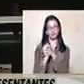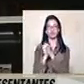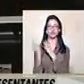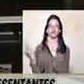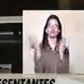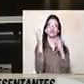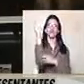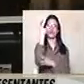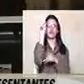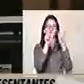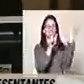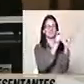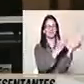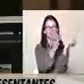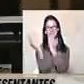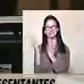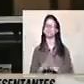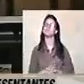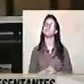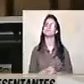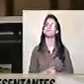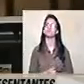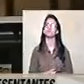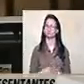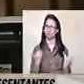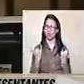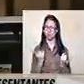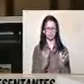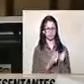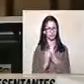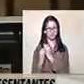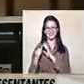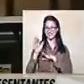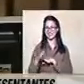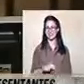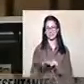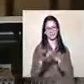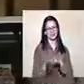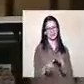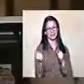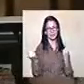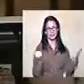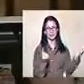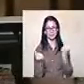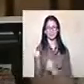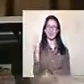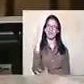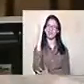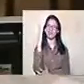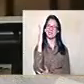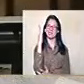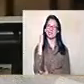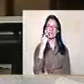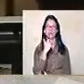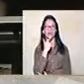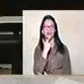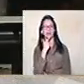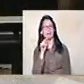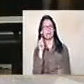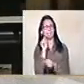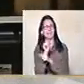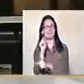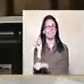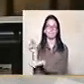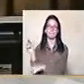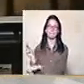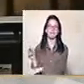colombiano. Hoy varios representantes acá se han referido en términos peyorativos